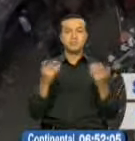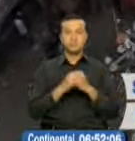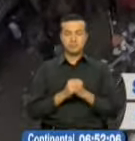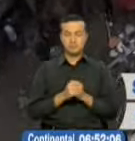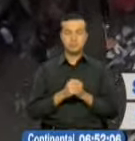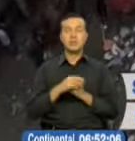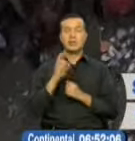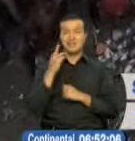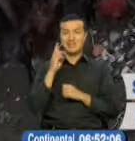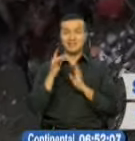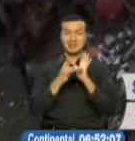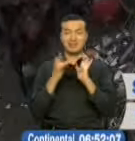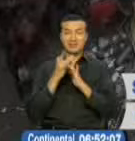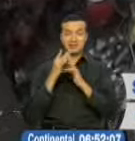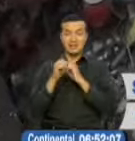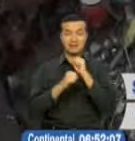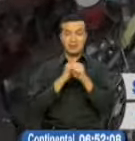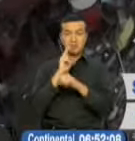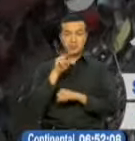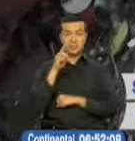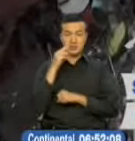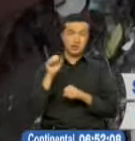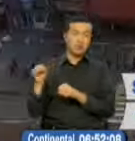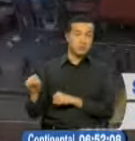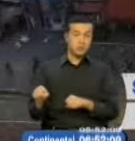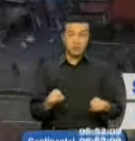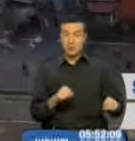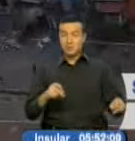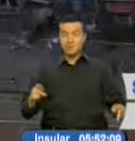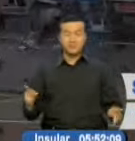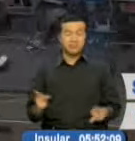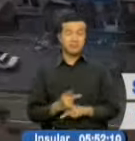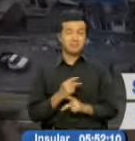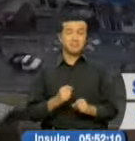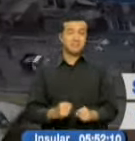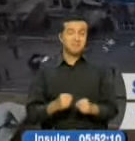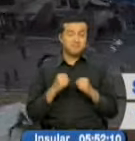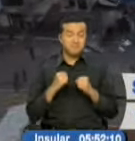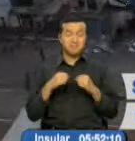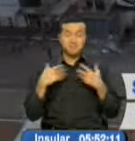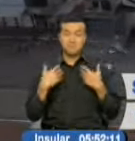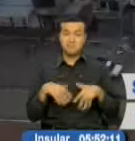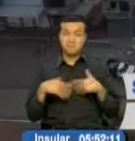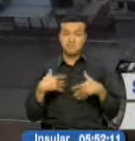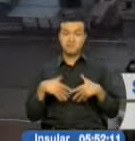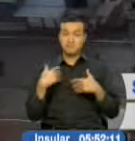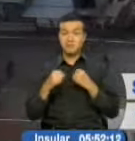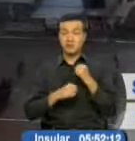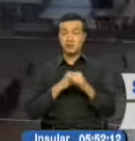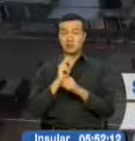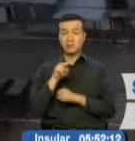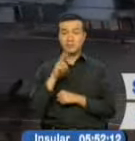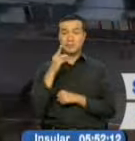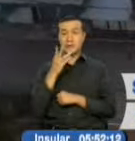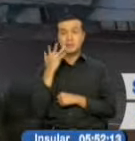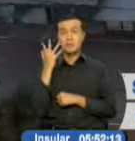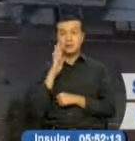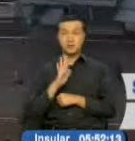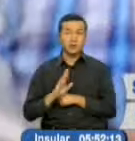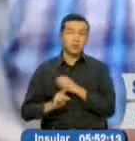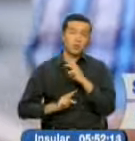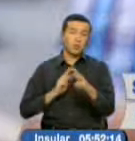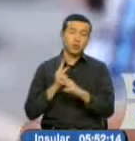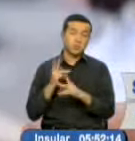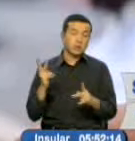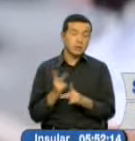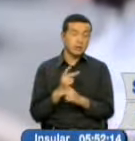16 de abril de 2016 es calificado como una de las catástrofes más importantes de ese año registradas en el mundo.